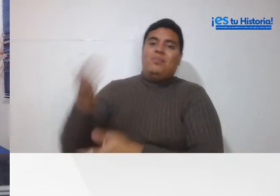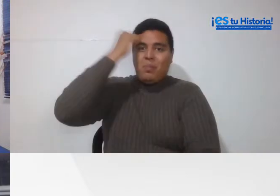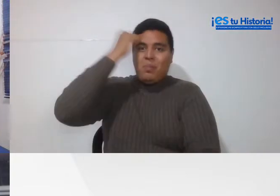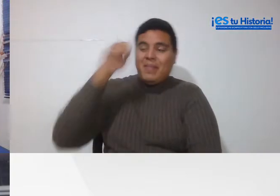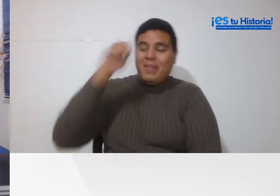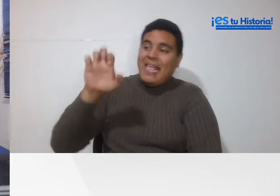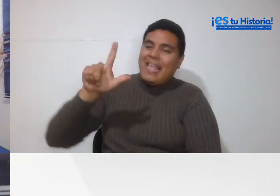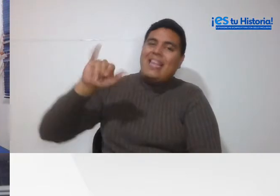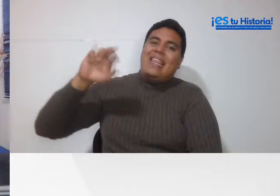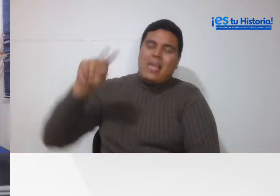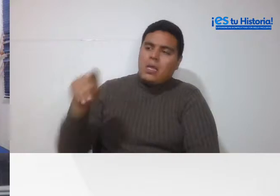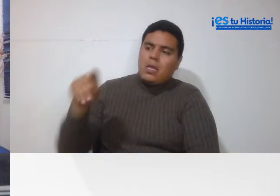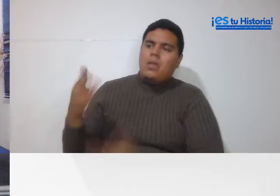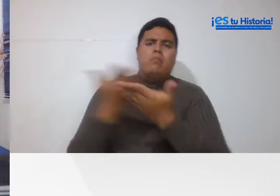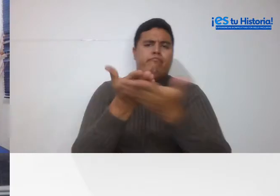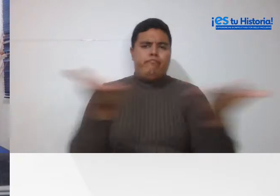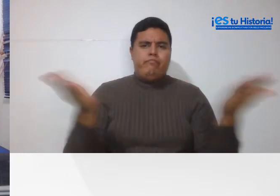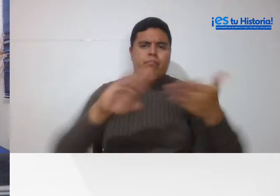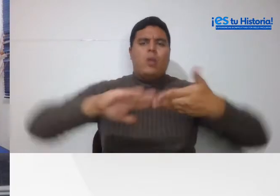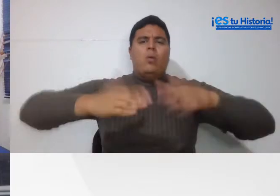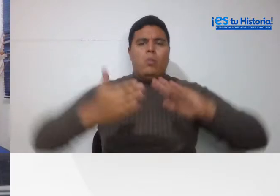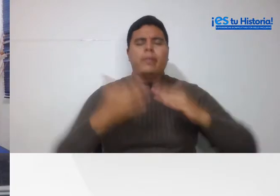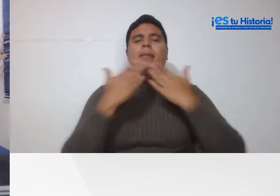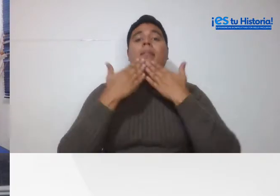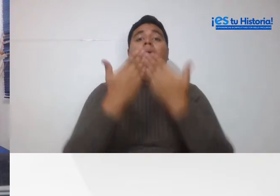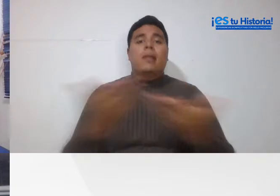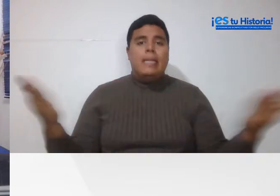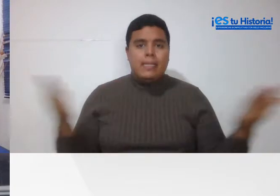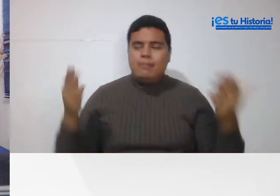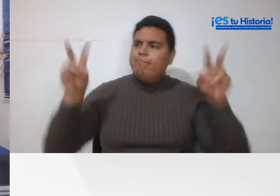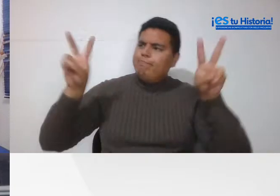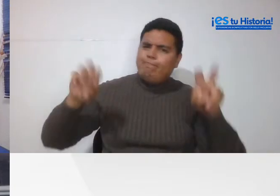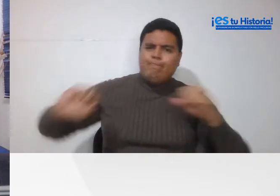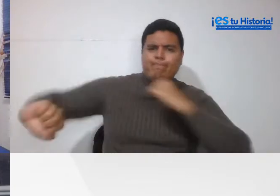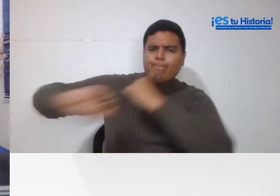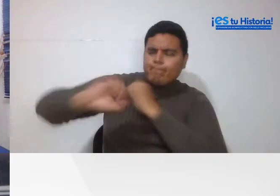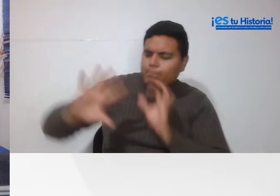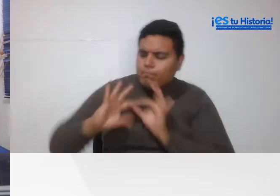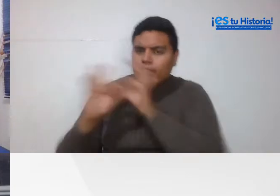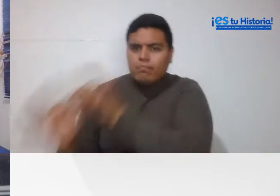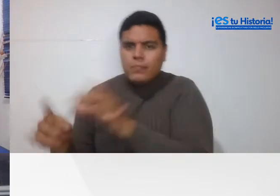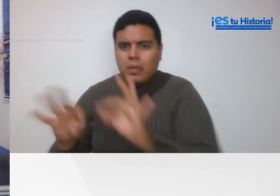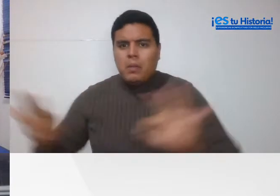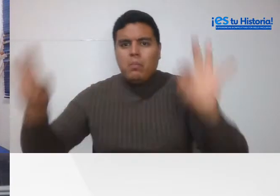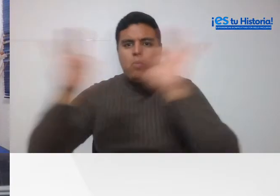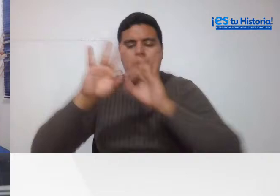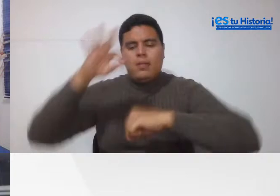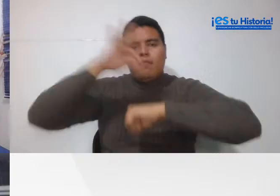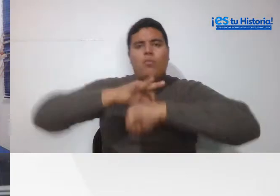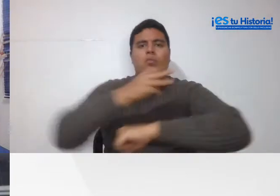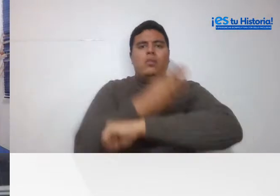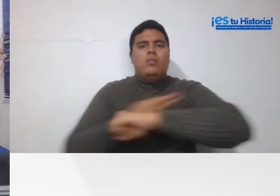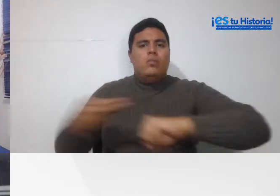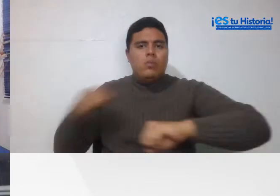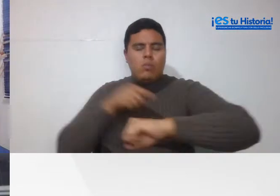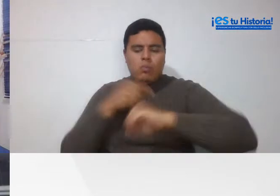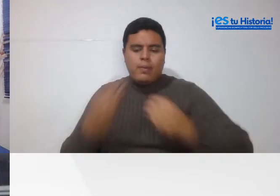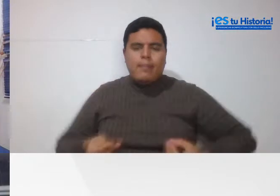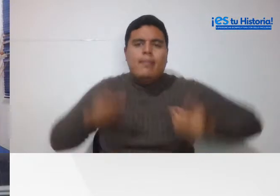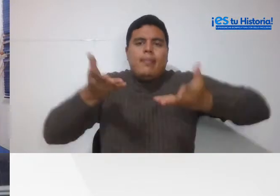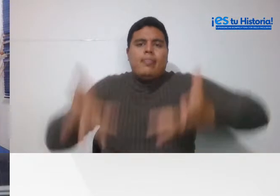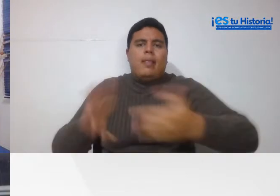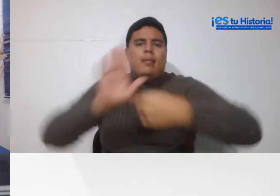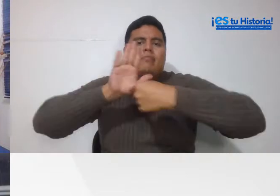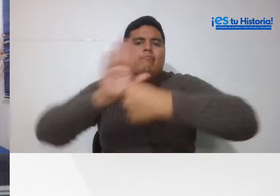toda la comunidad, muchísimas gracias por este aporte, por esto tan importante que quisimos hoy desde la Fundación Nuevo Horizonte destacar de la